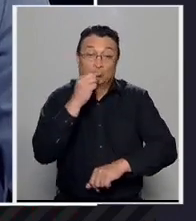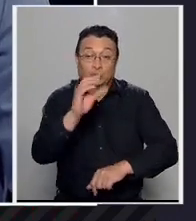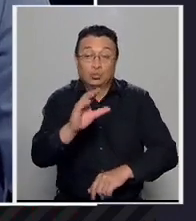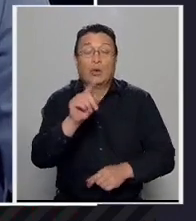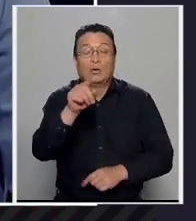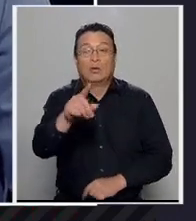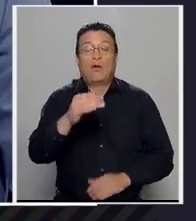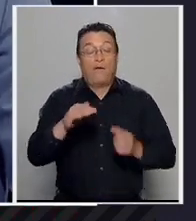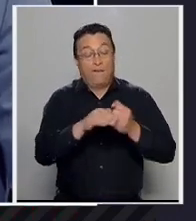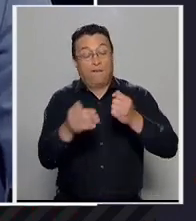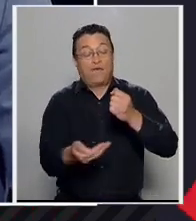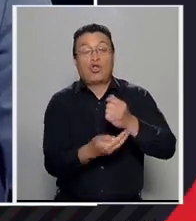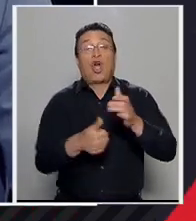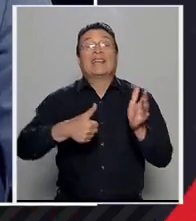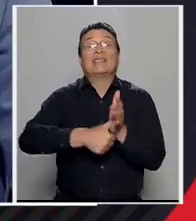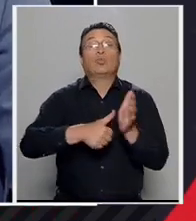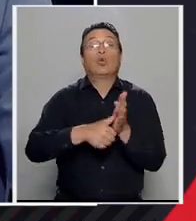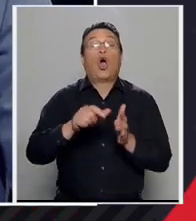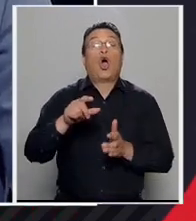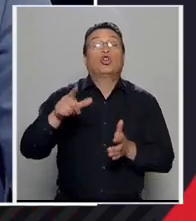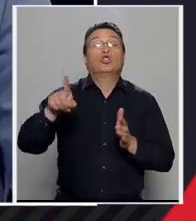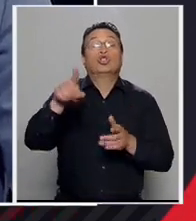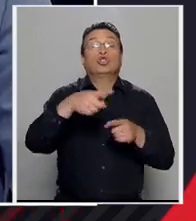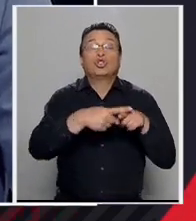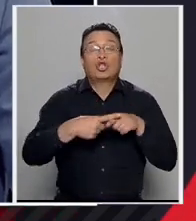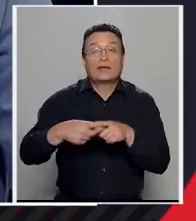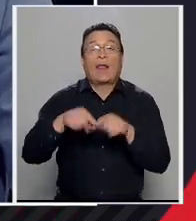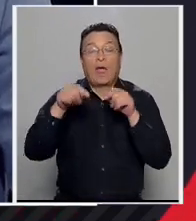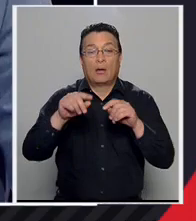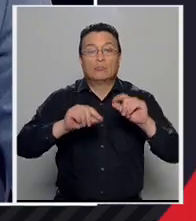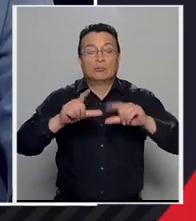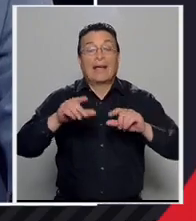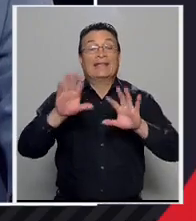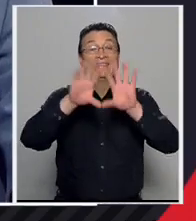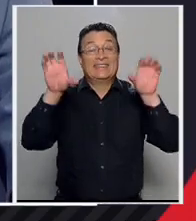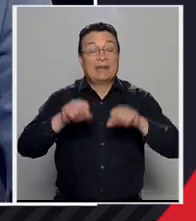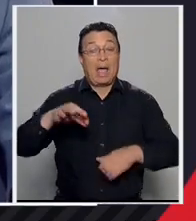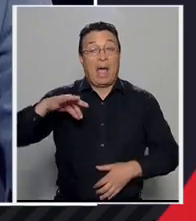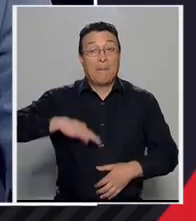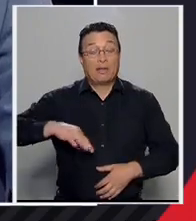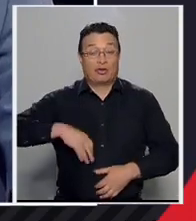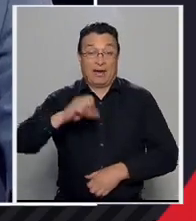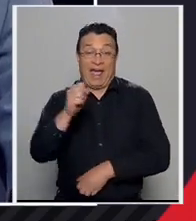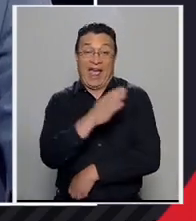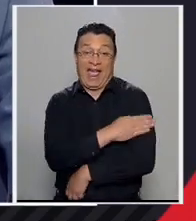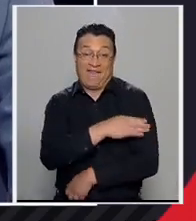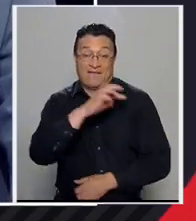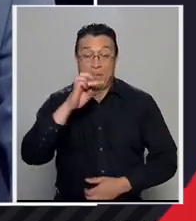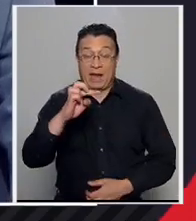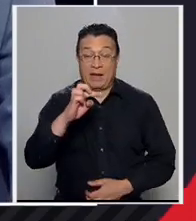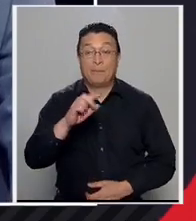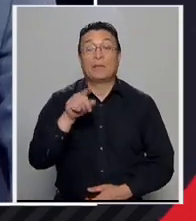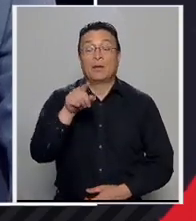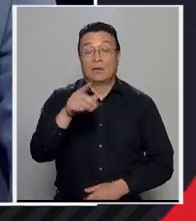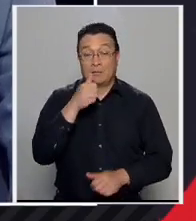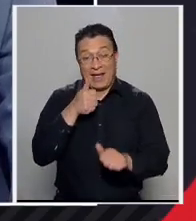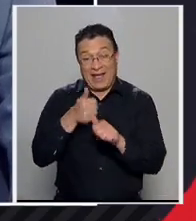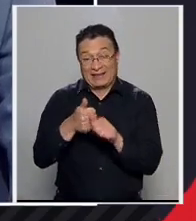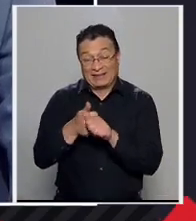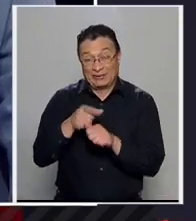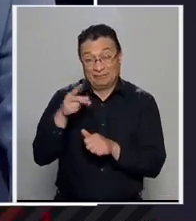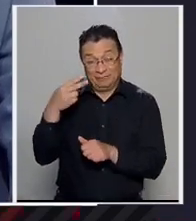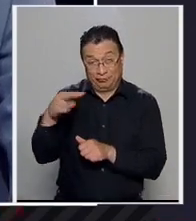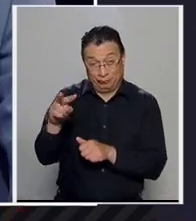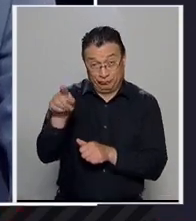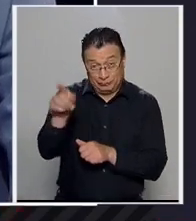al Fondo de Seguridad Social, es un cambio cuántico respecto a lo que tenemos hoy día como sistema de pensiones, que son principalmente las AFP. Su principal asesora previsional, Claudio Sangüesa,